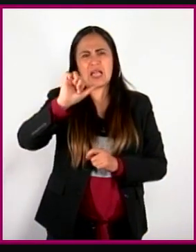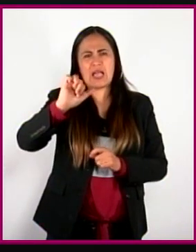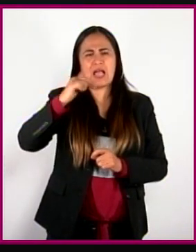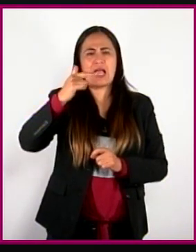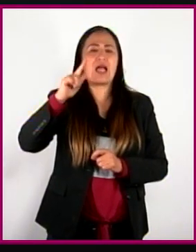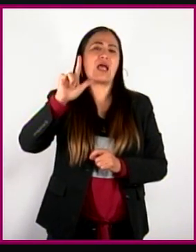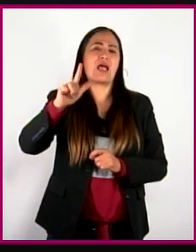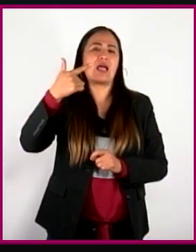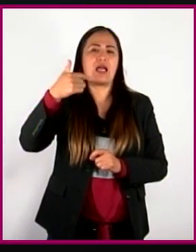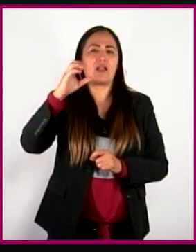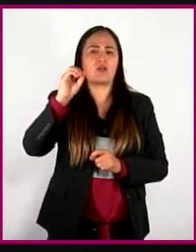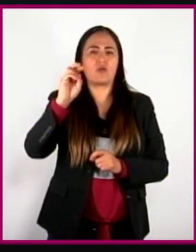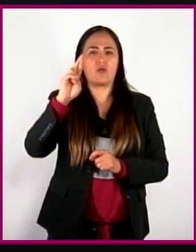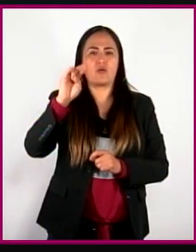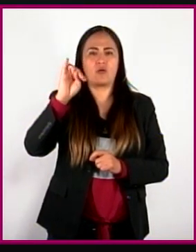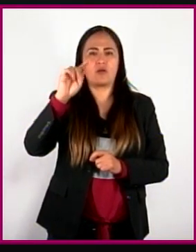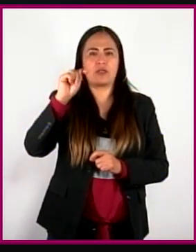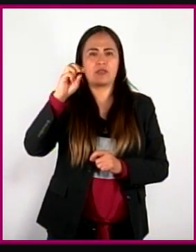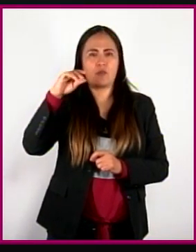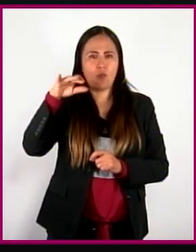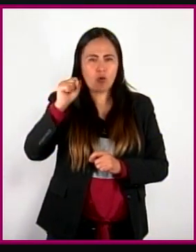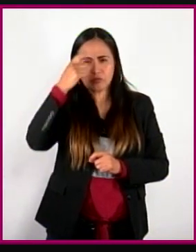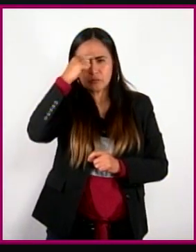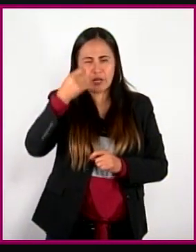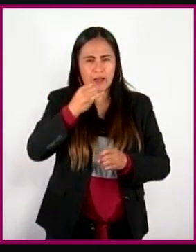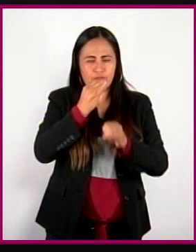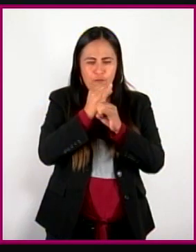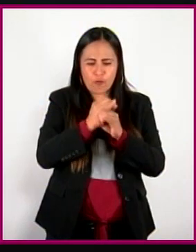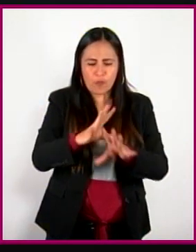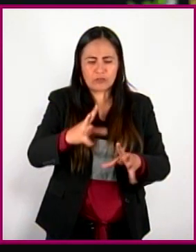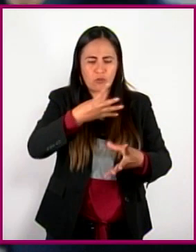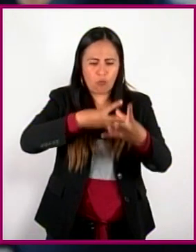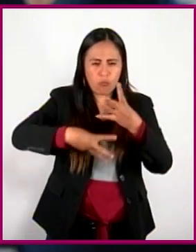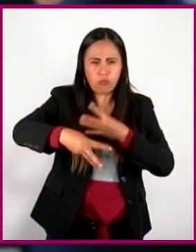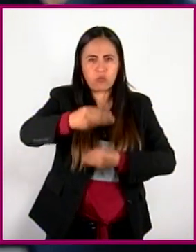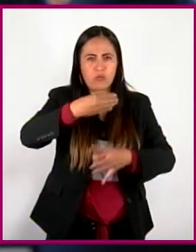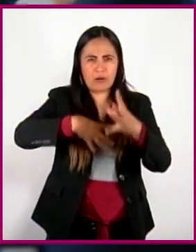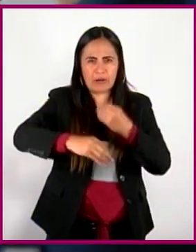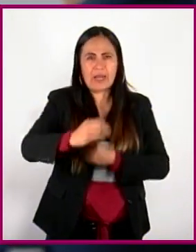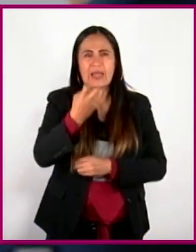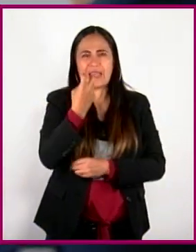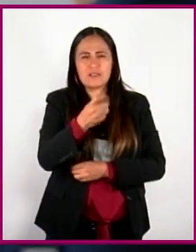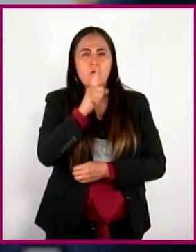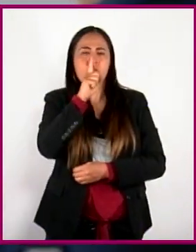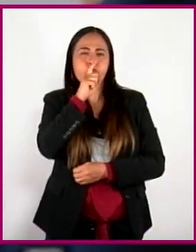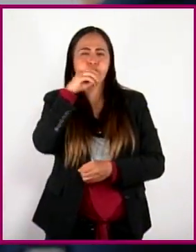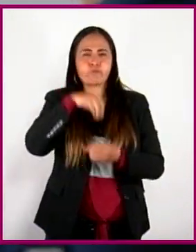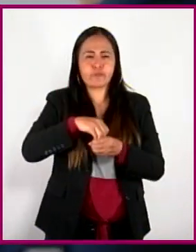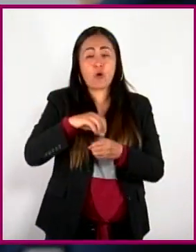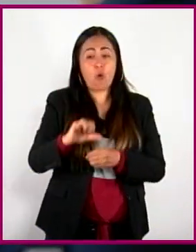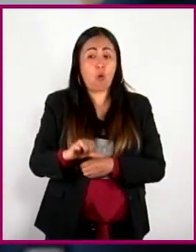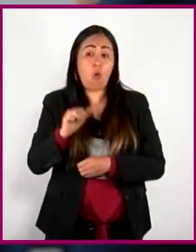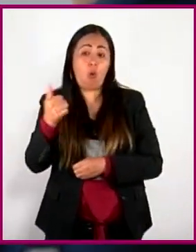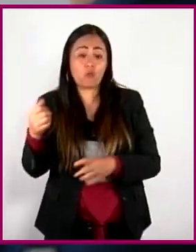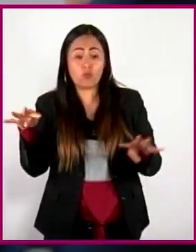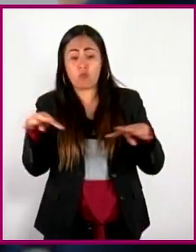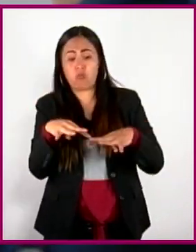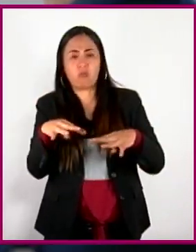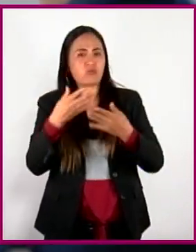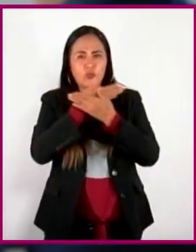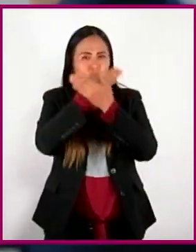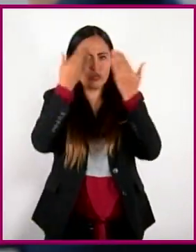para almacenar o intercambiar información de forma que se pueda garantizar la confidencialidad y la integridad de esa